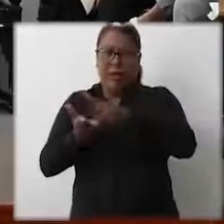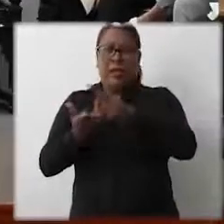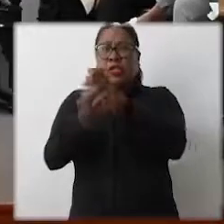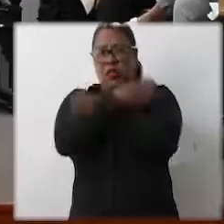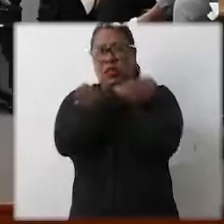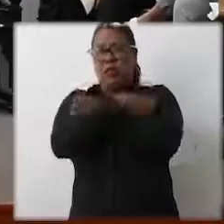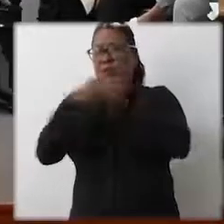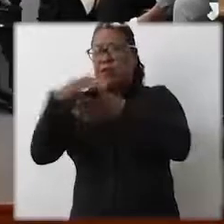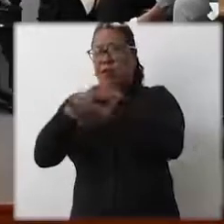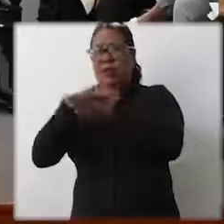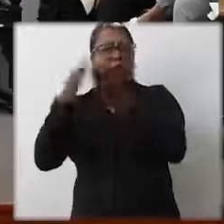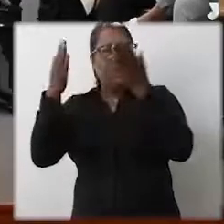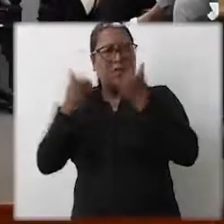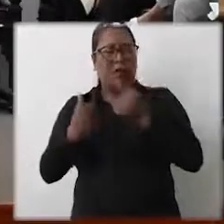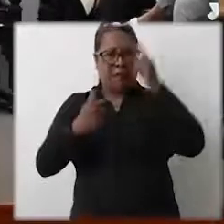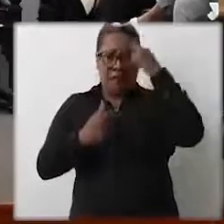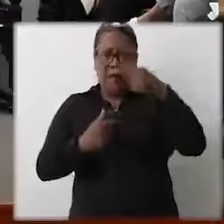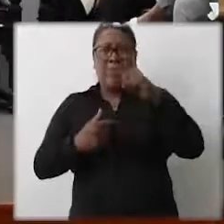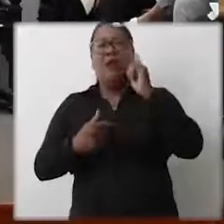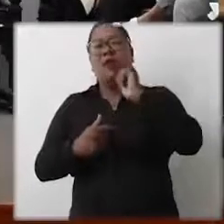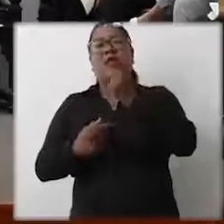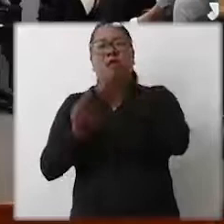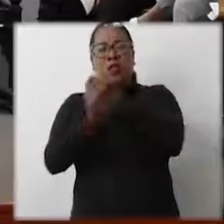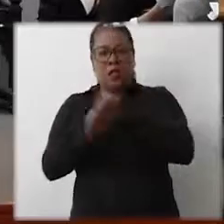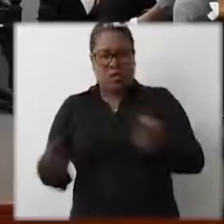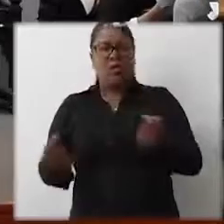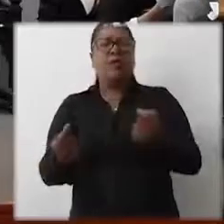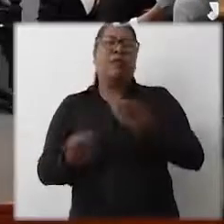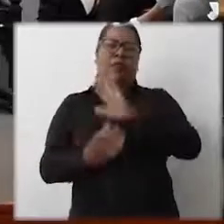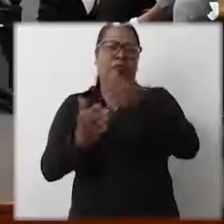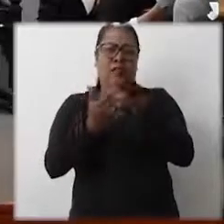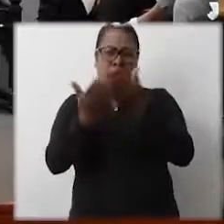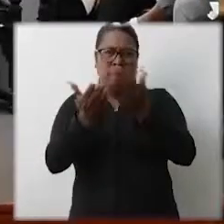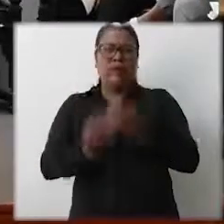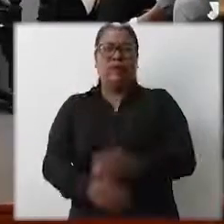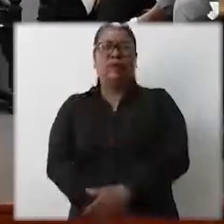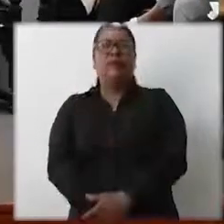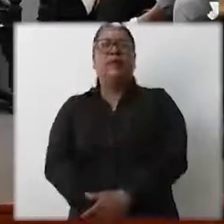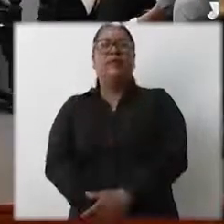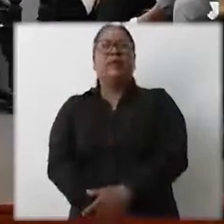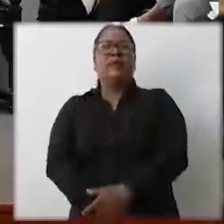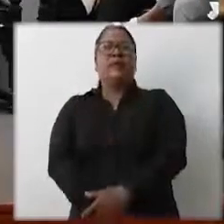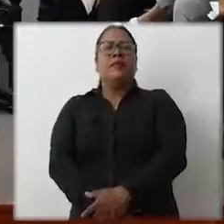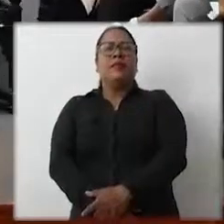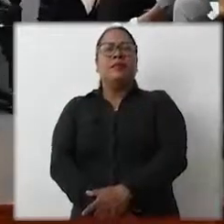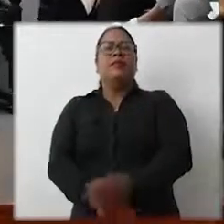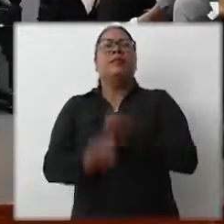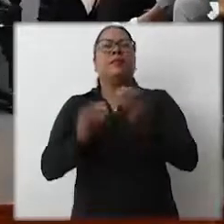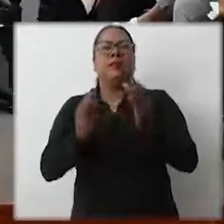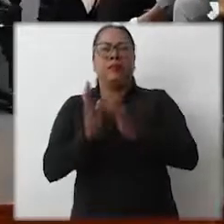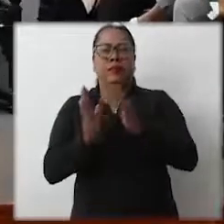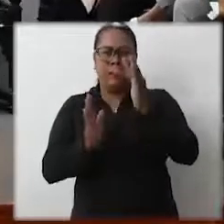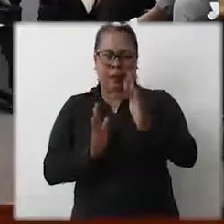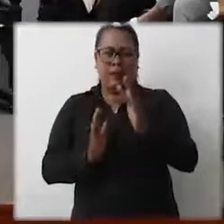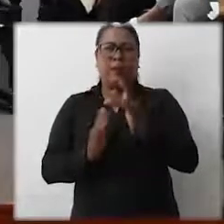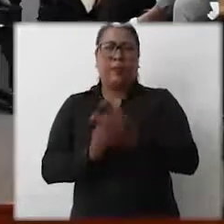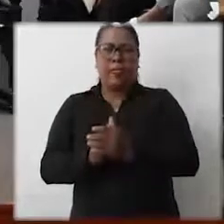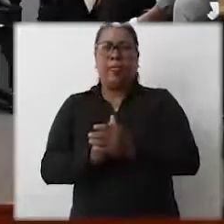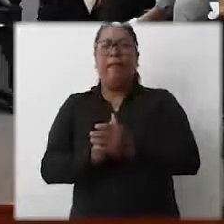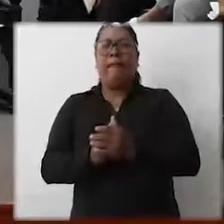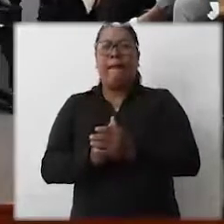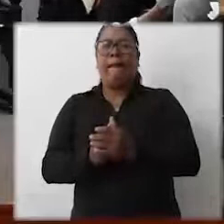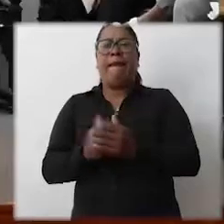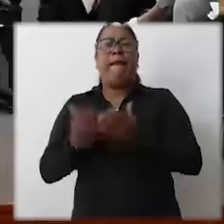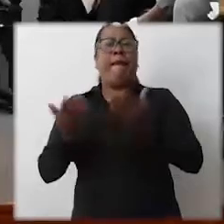la regidora Deyanira Altamirano Gómez, con el que se acaba de dar cuenta. En votación económica, se pregunta si es de aprobarse el punto de